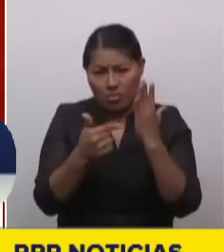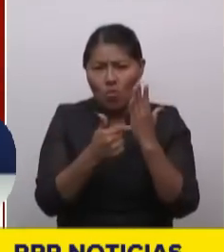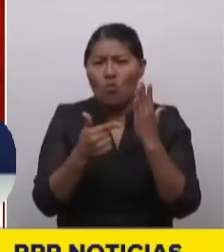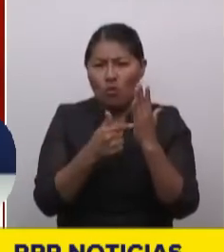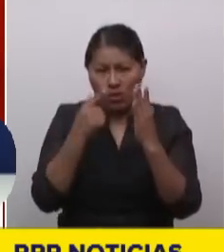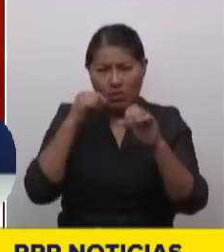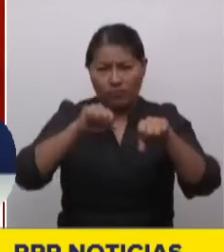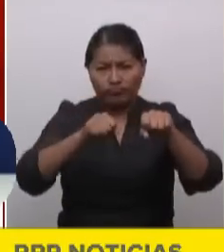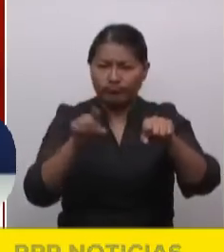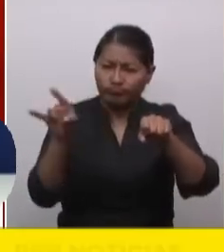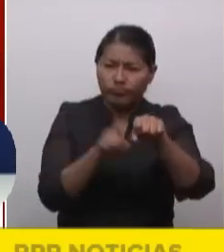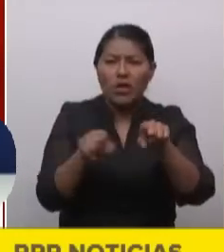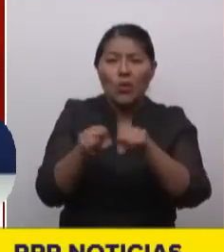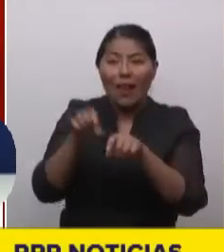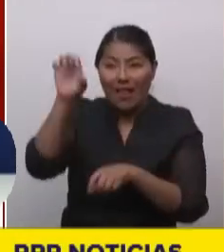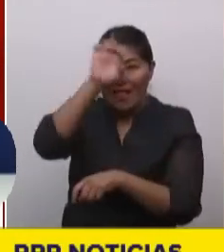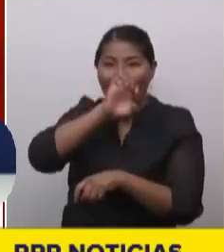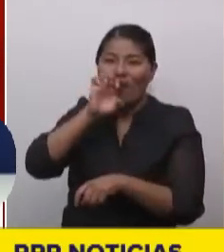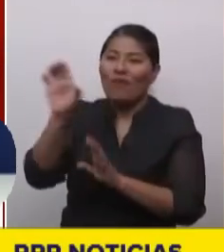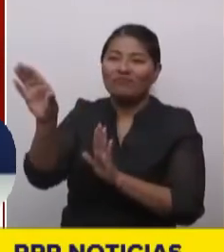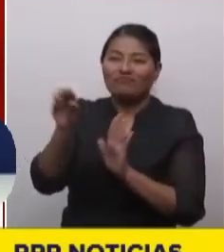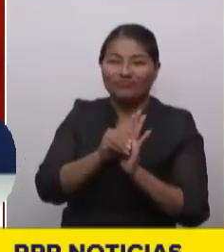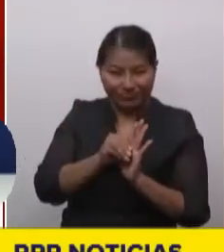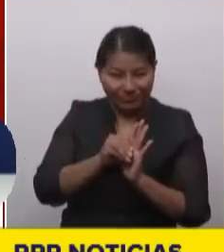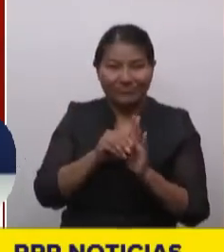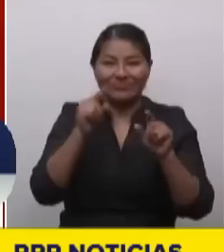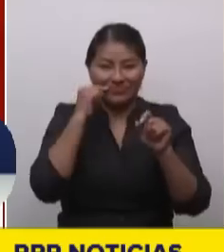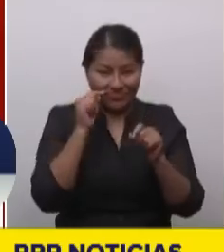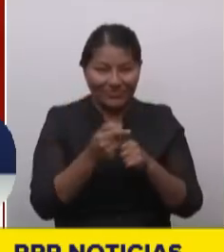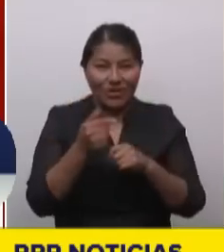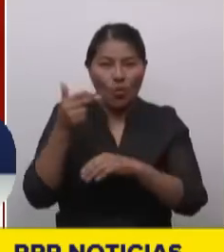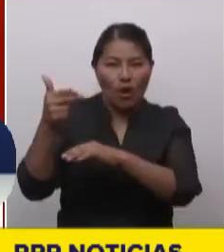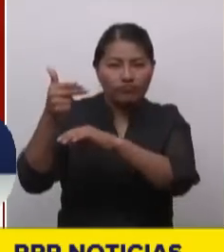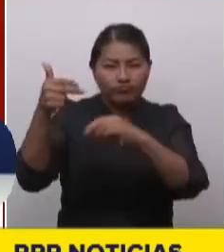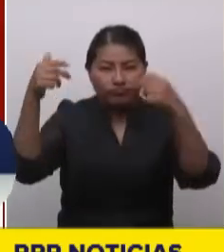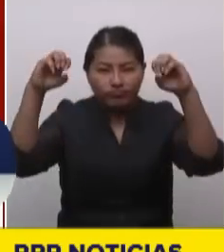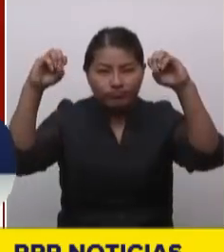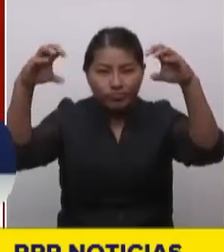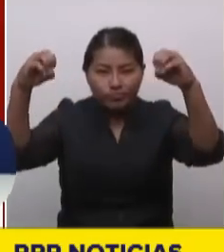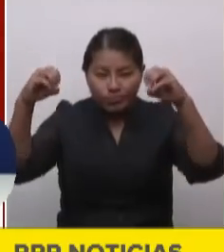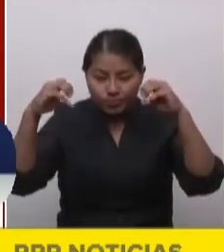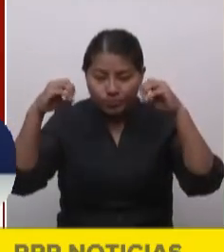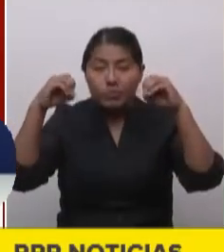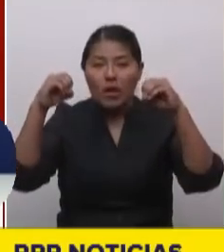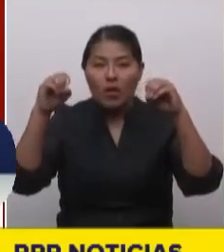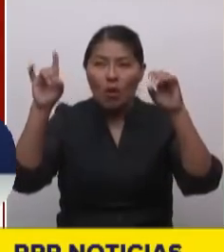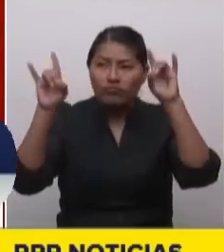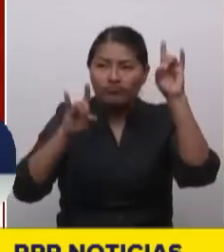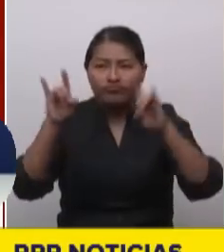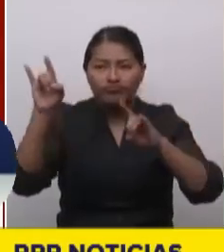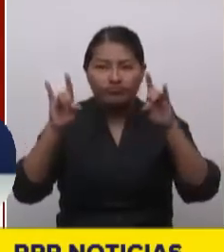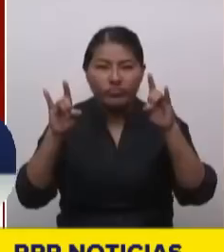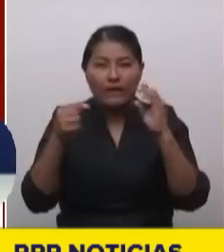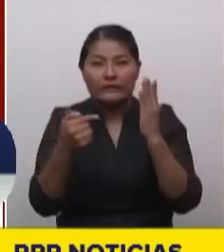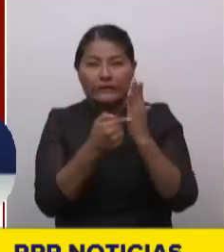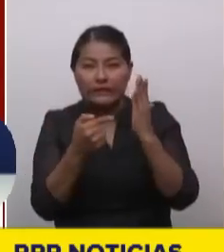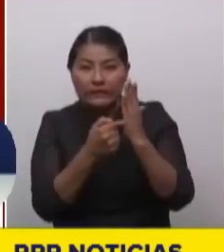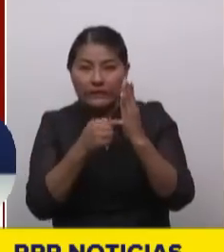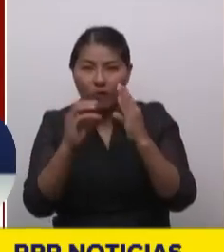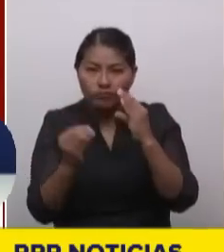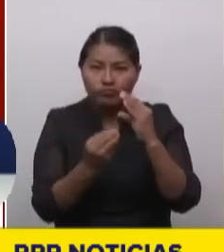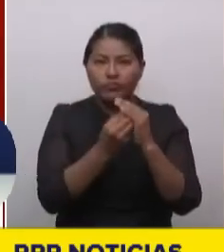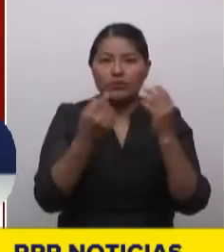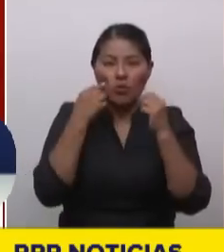tener 12.000 cámaras, ¿no?, que no existen ahora, interconectadas con inteligencia artificial, para que una vez